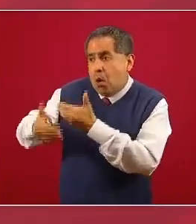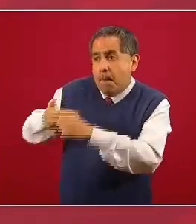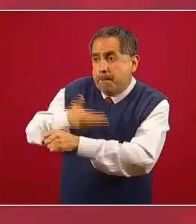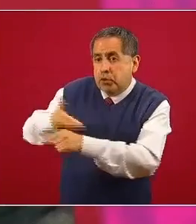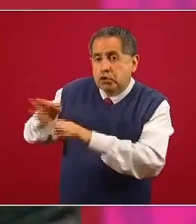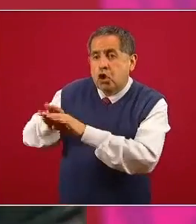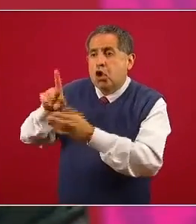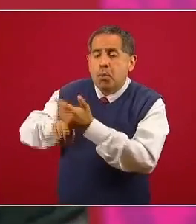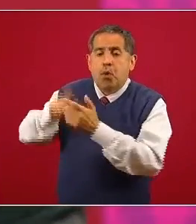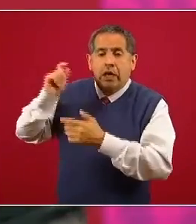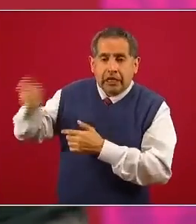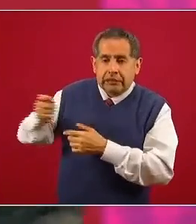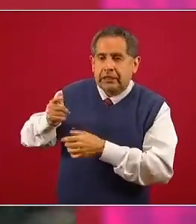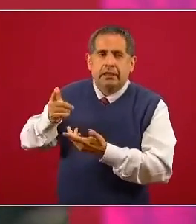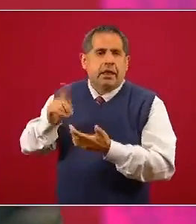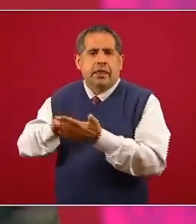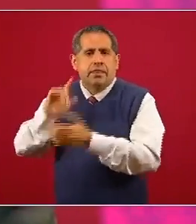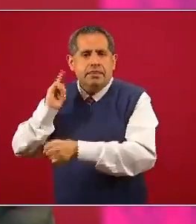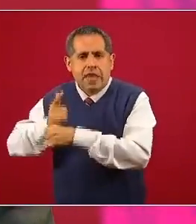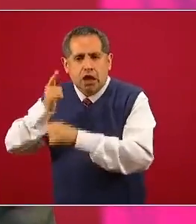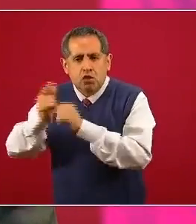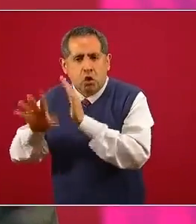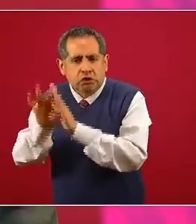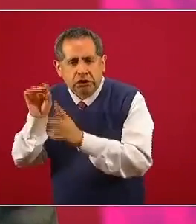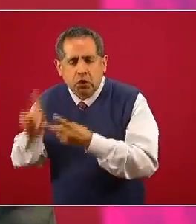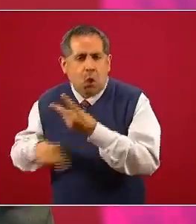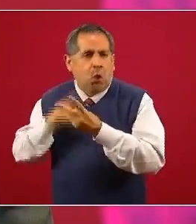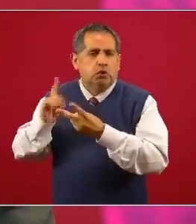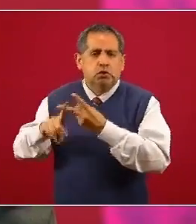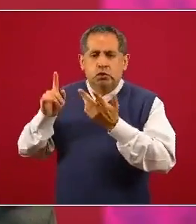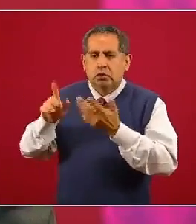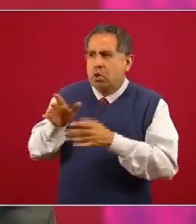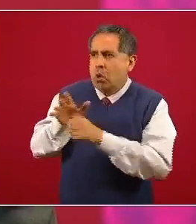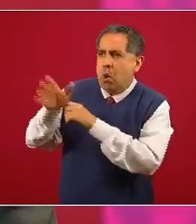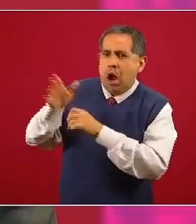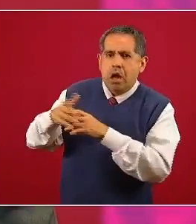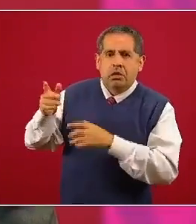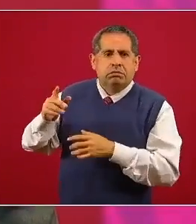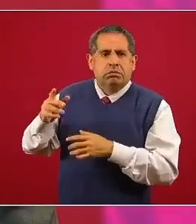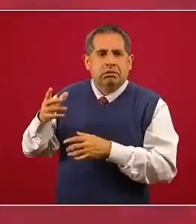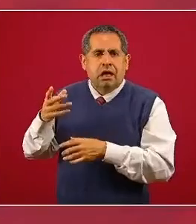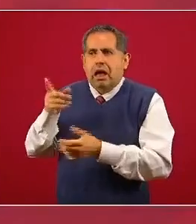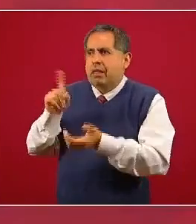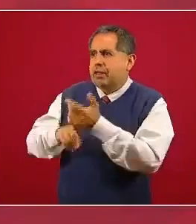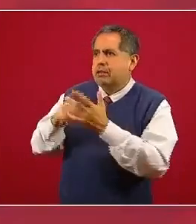procedimientos de vigilancia epidemiológica, diagnósticos de sus competencias